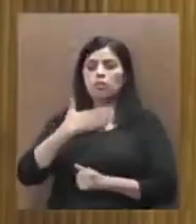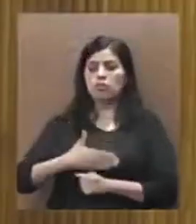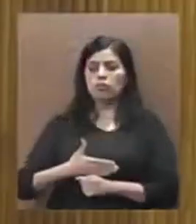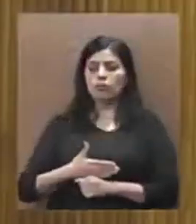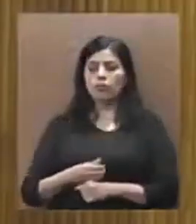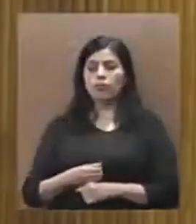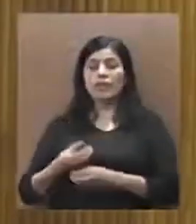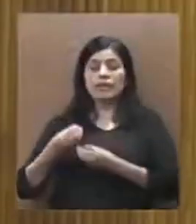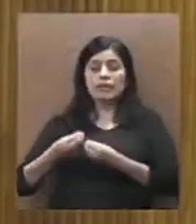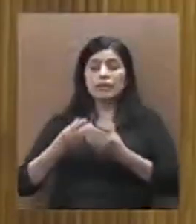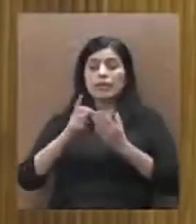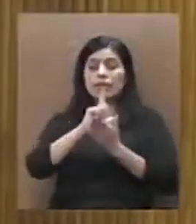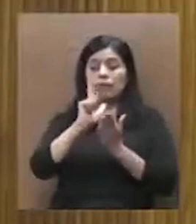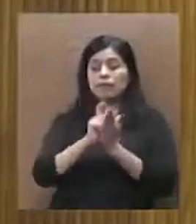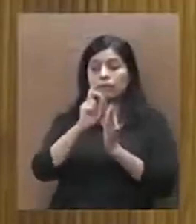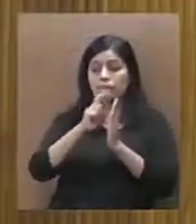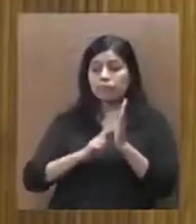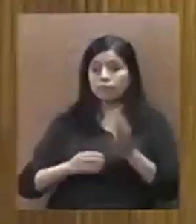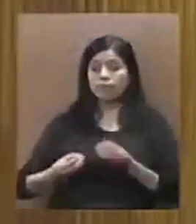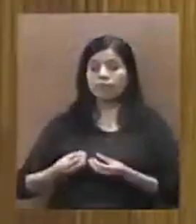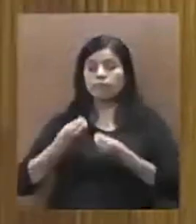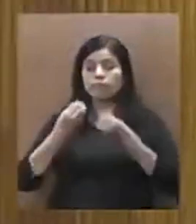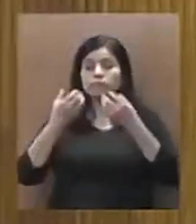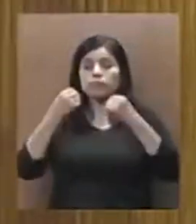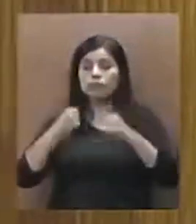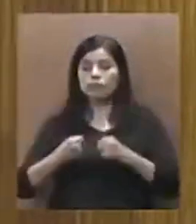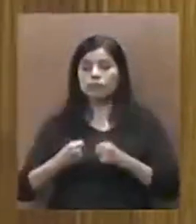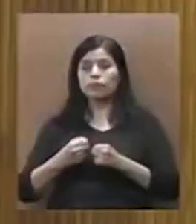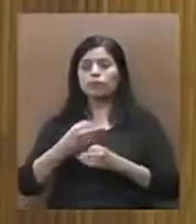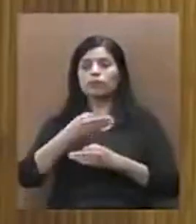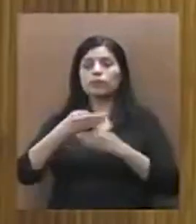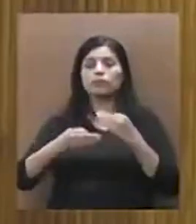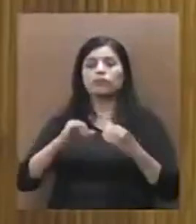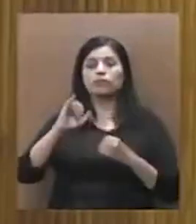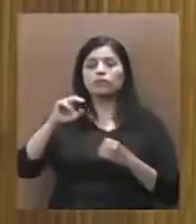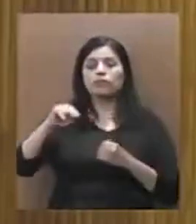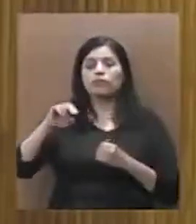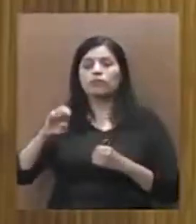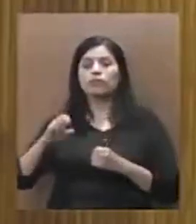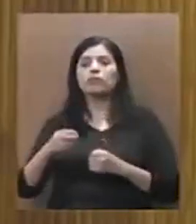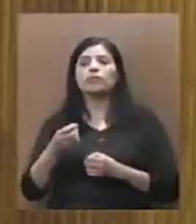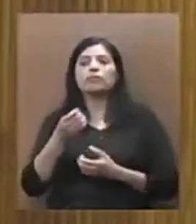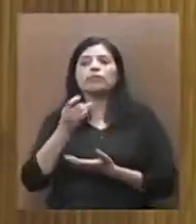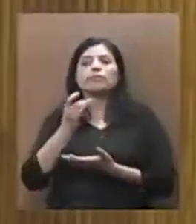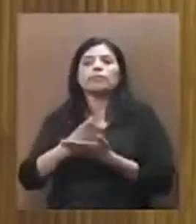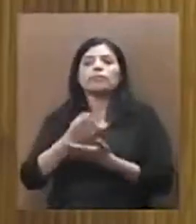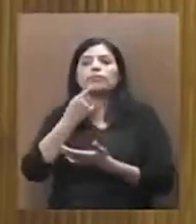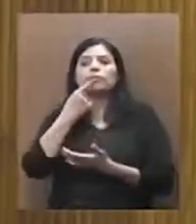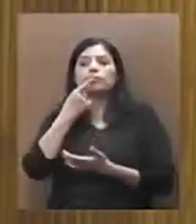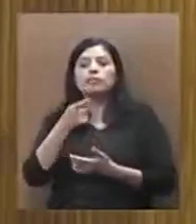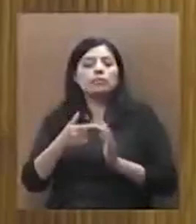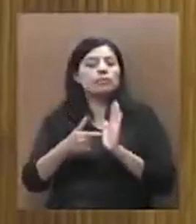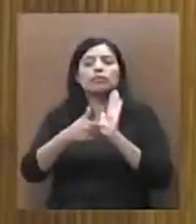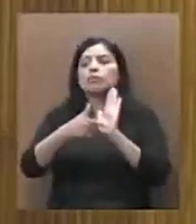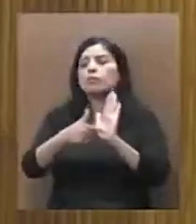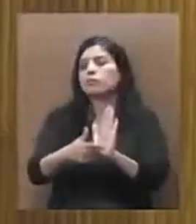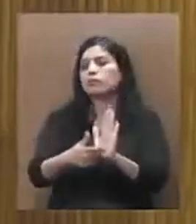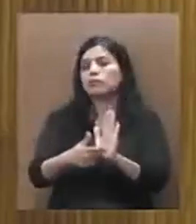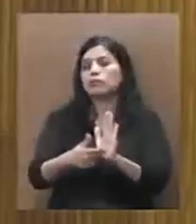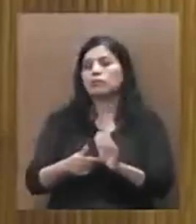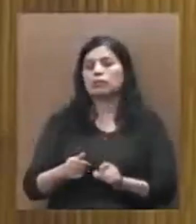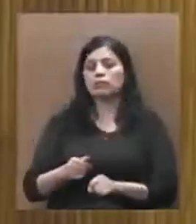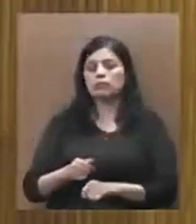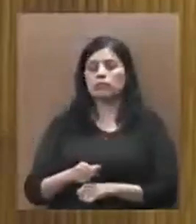se garantice garantiza también la la plena operación de todos los módulos del INE lo único que se dice es aquí está